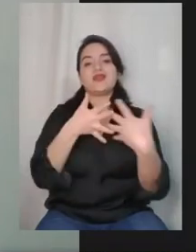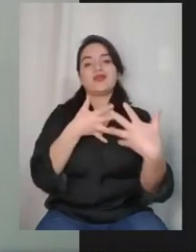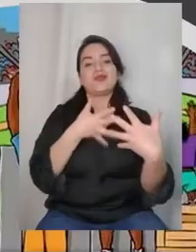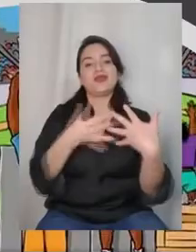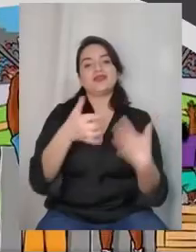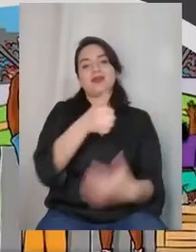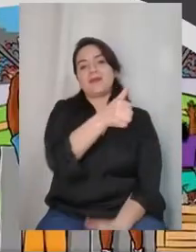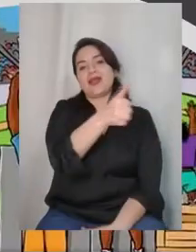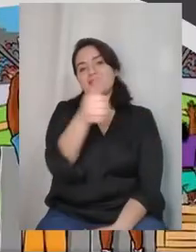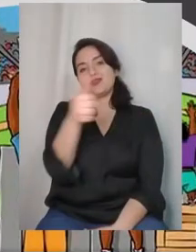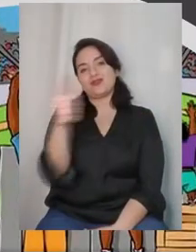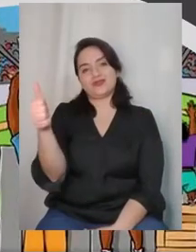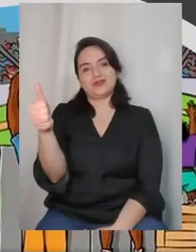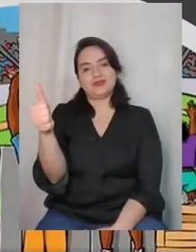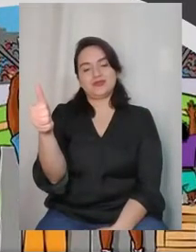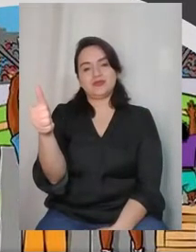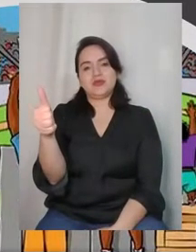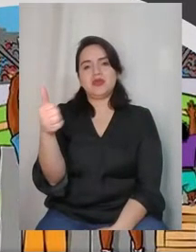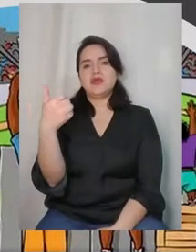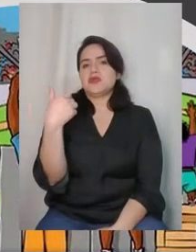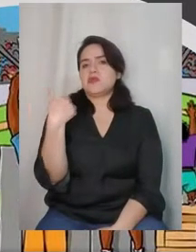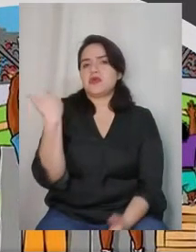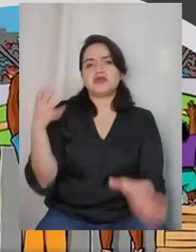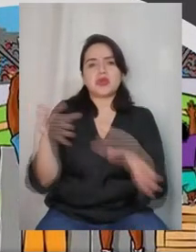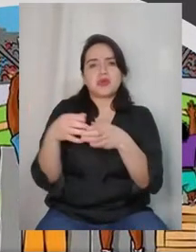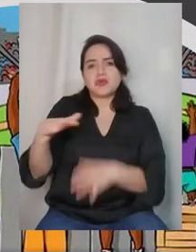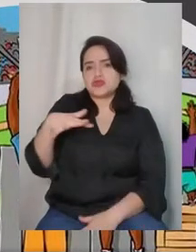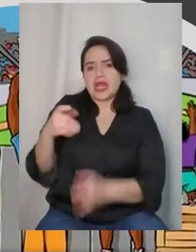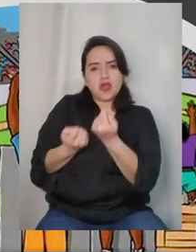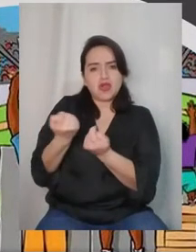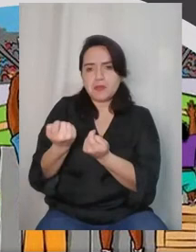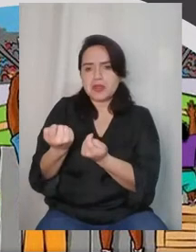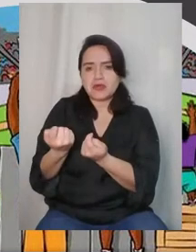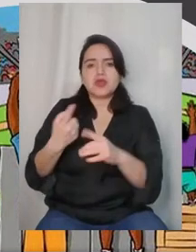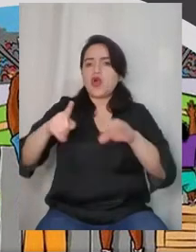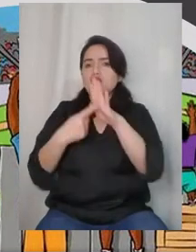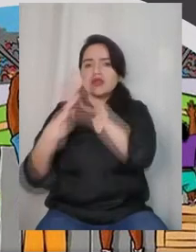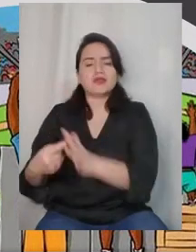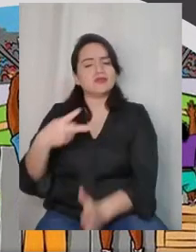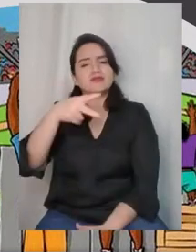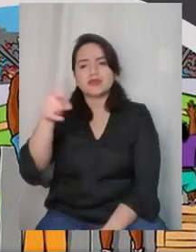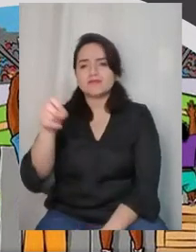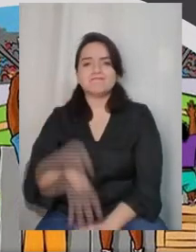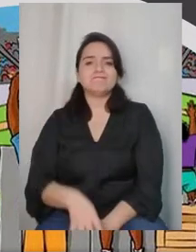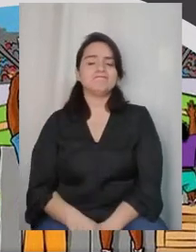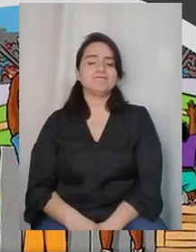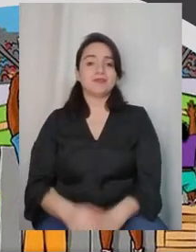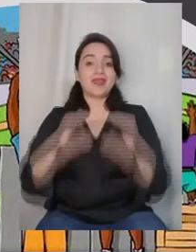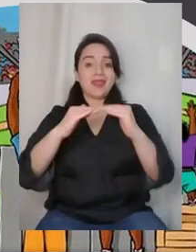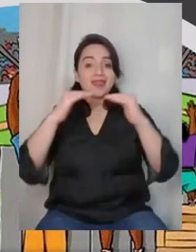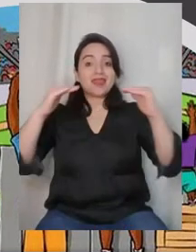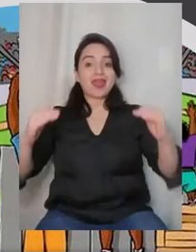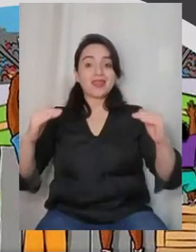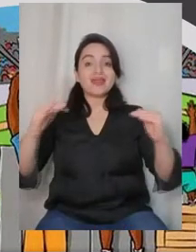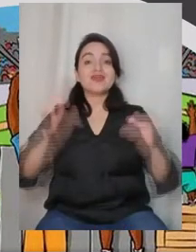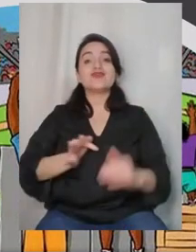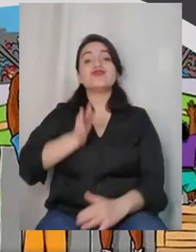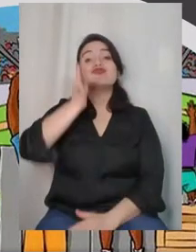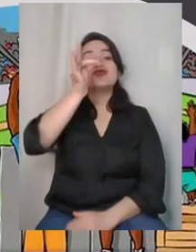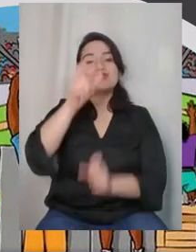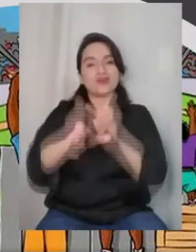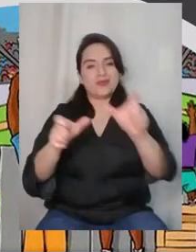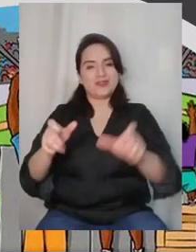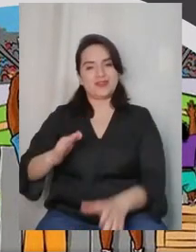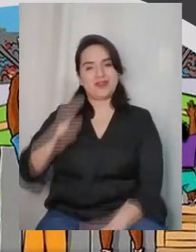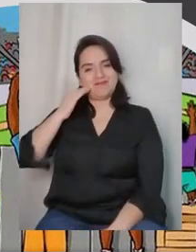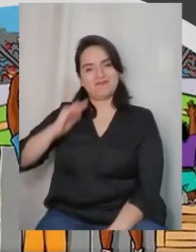clase, ni la cultura u otra discriminación, y procurar que esa equidad les llegue a las próximas generaciones, les llegue como